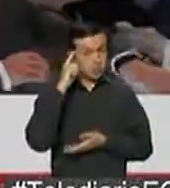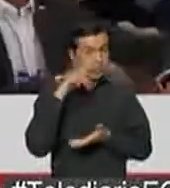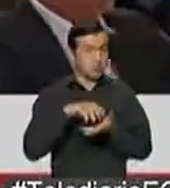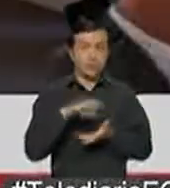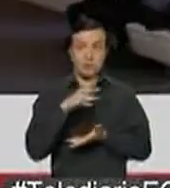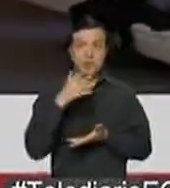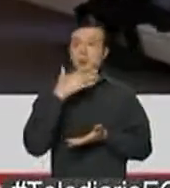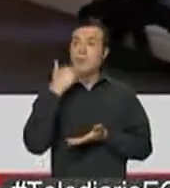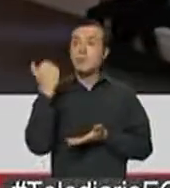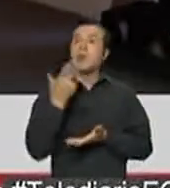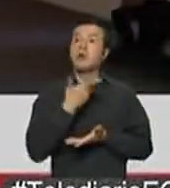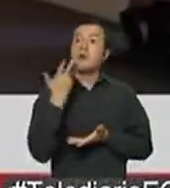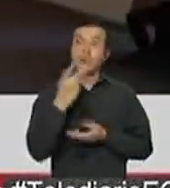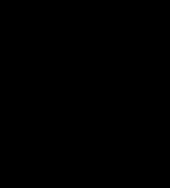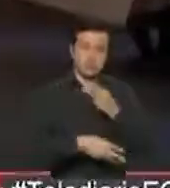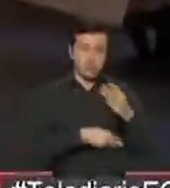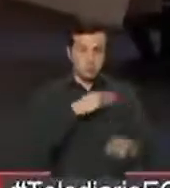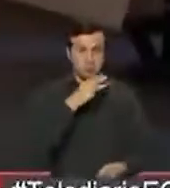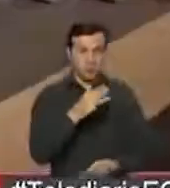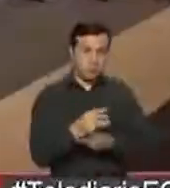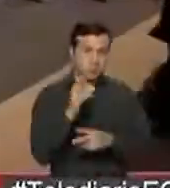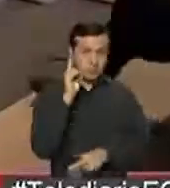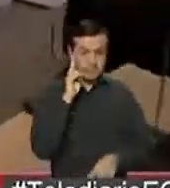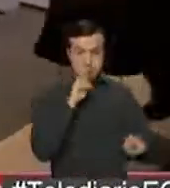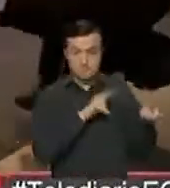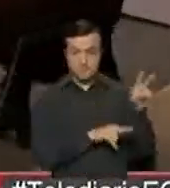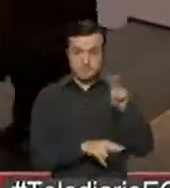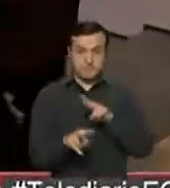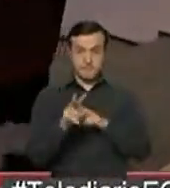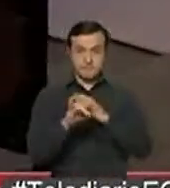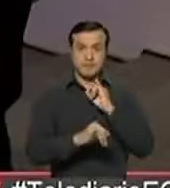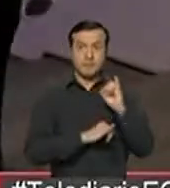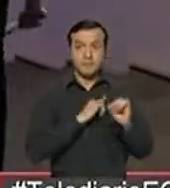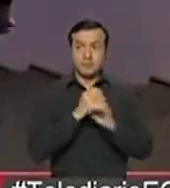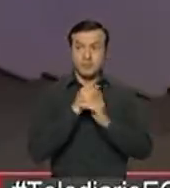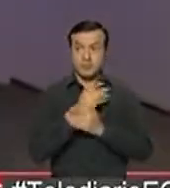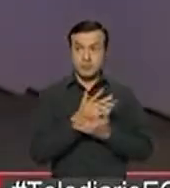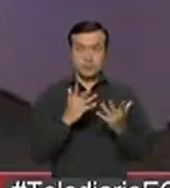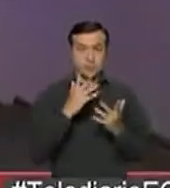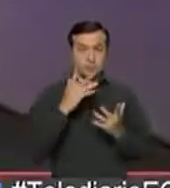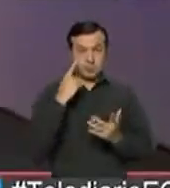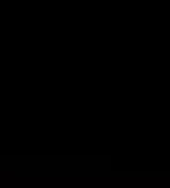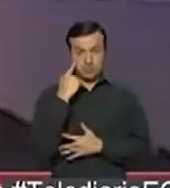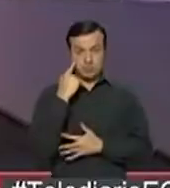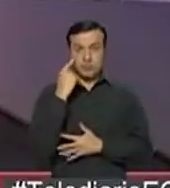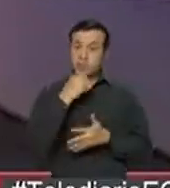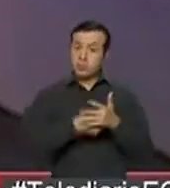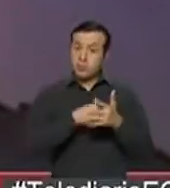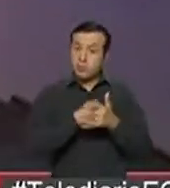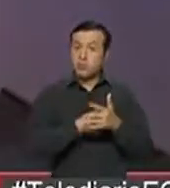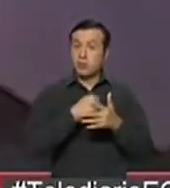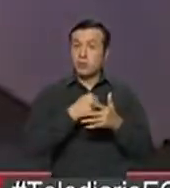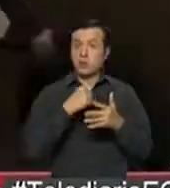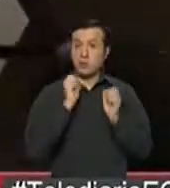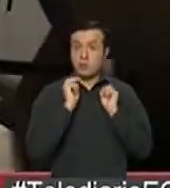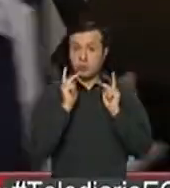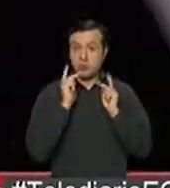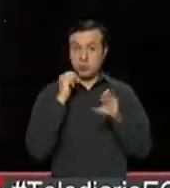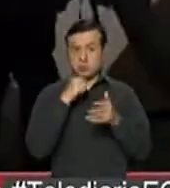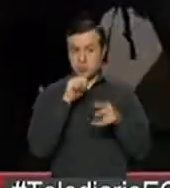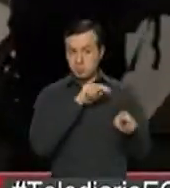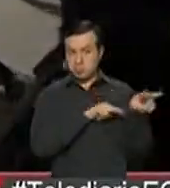es mejorar el estado del mundo mediante el análisis del panorama internacional y la identificación de retos, desafíos y